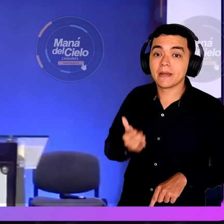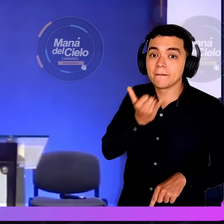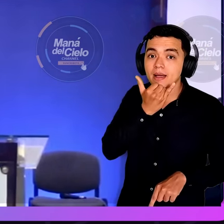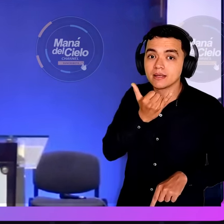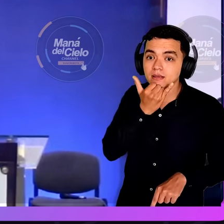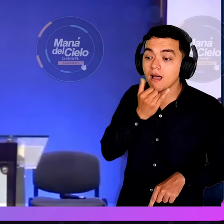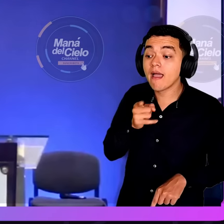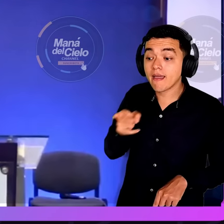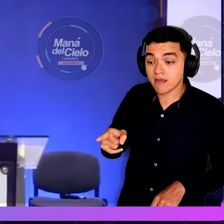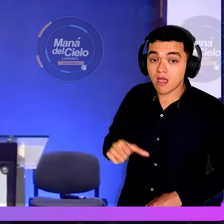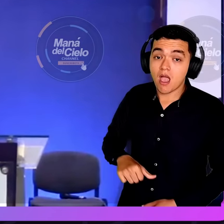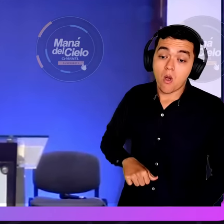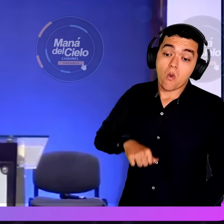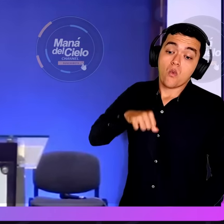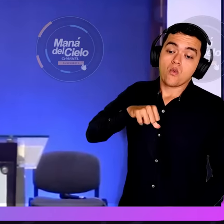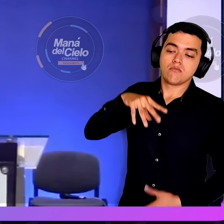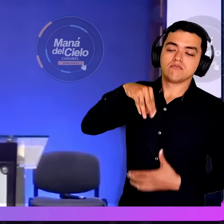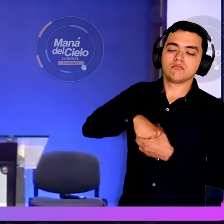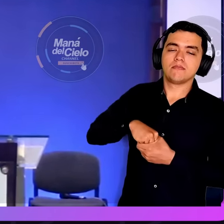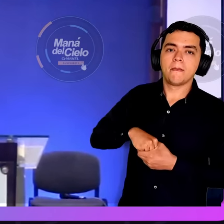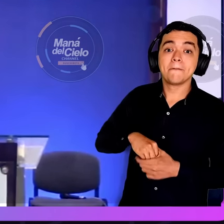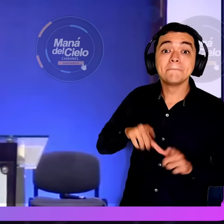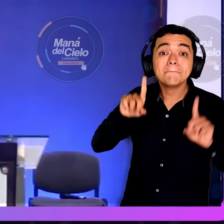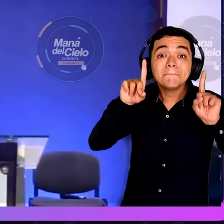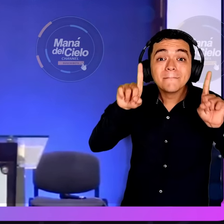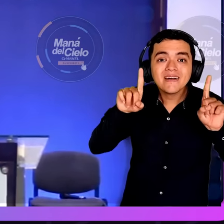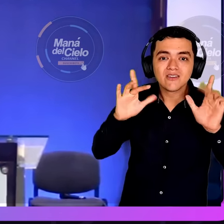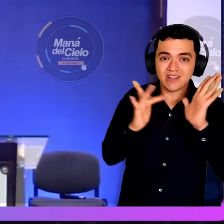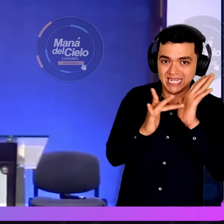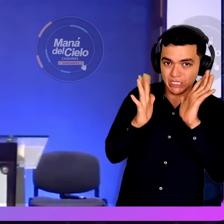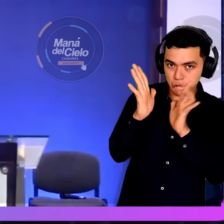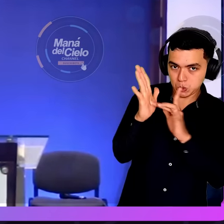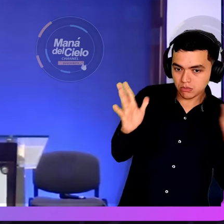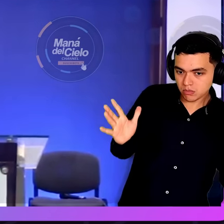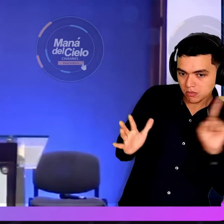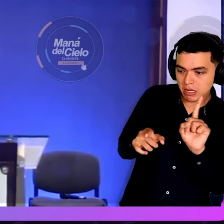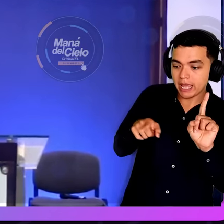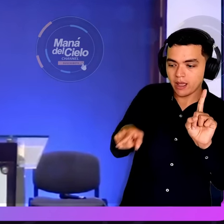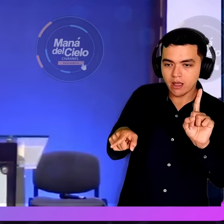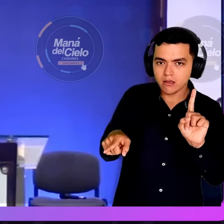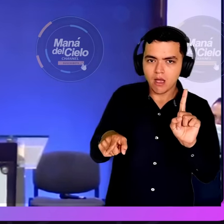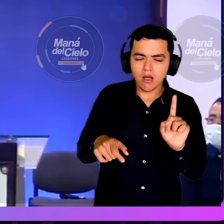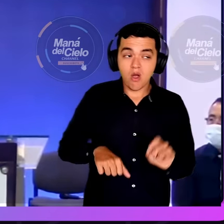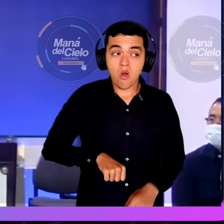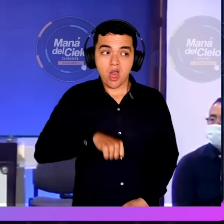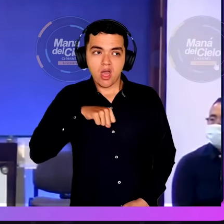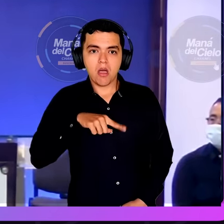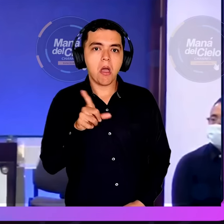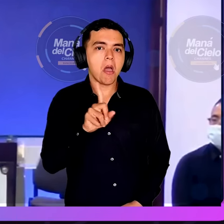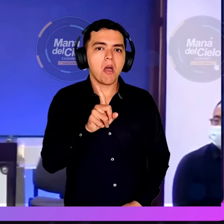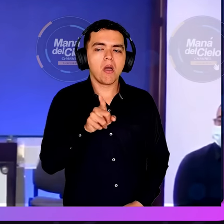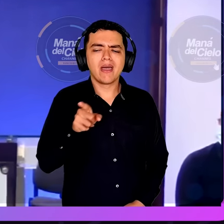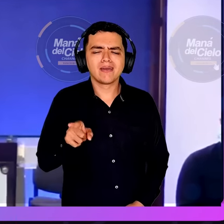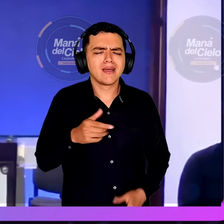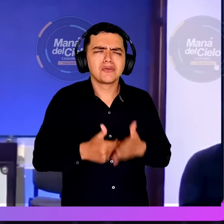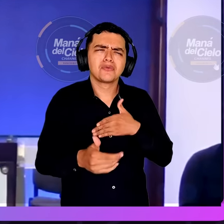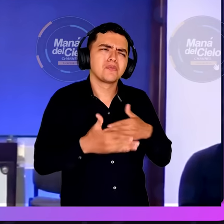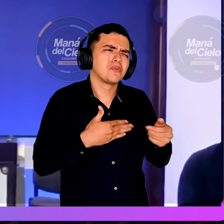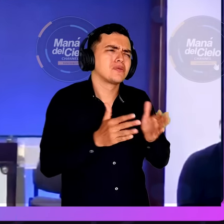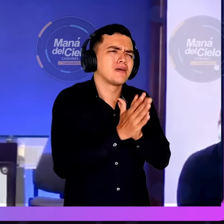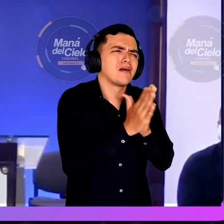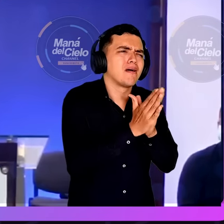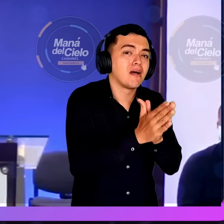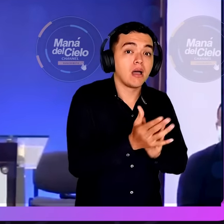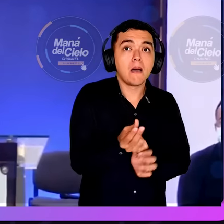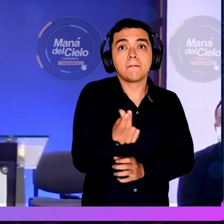manera pues que esa mujer no era cualquier cosa, ella también tenía sus conocimientos, pero ella no le importó. Es que ante la necesidad, ¿qué nos importa cultura? ¿Qué nos